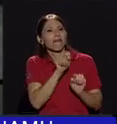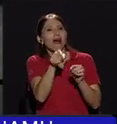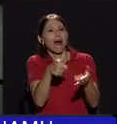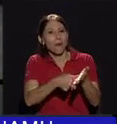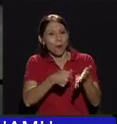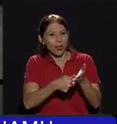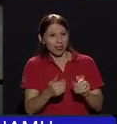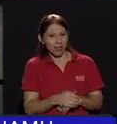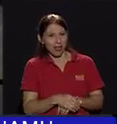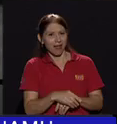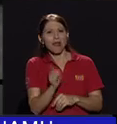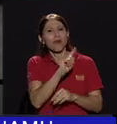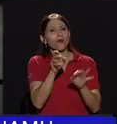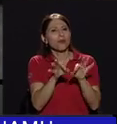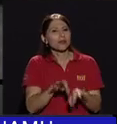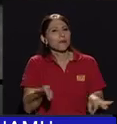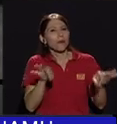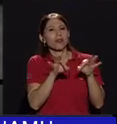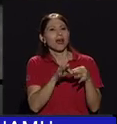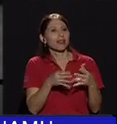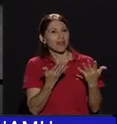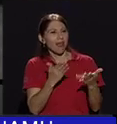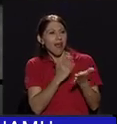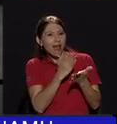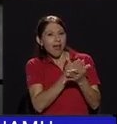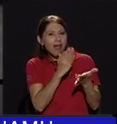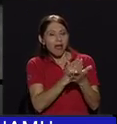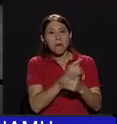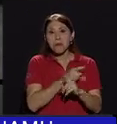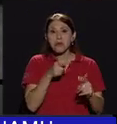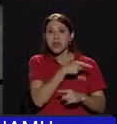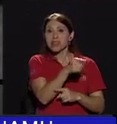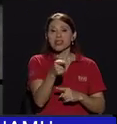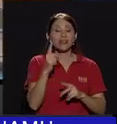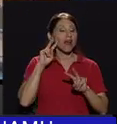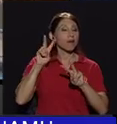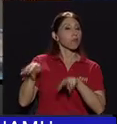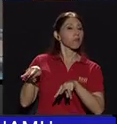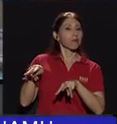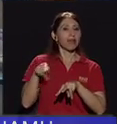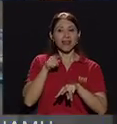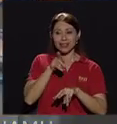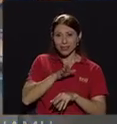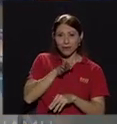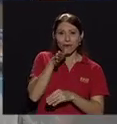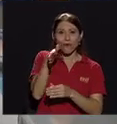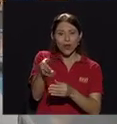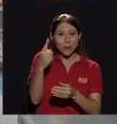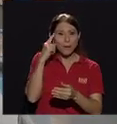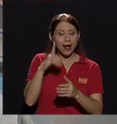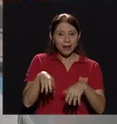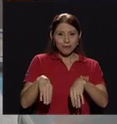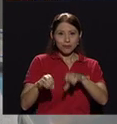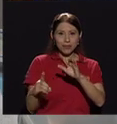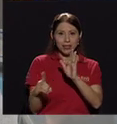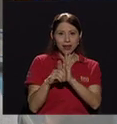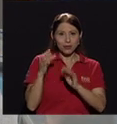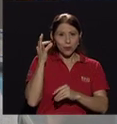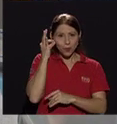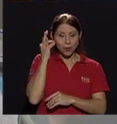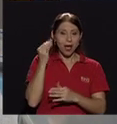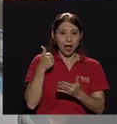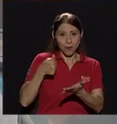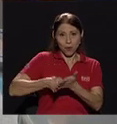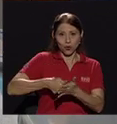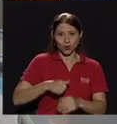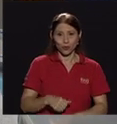qué iban, que no era importante. Y aún así ellas se atrevieron y fueron a emitir el derecho al